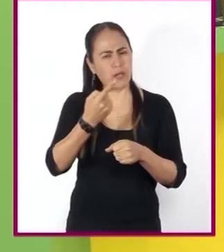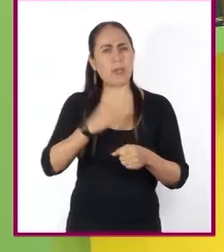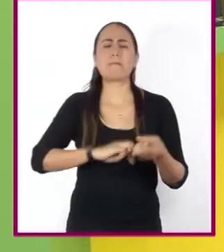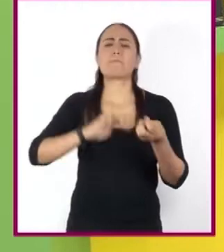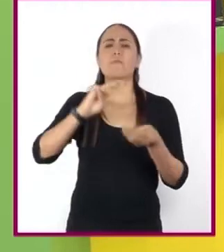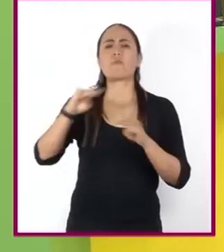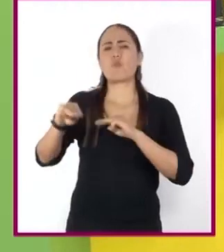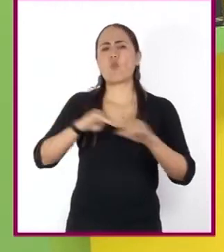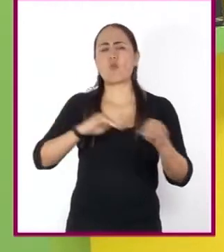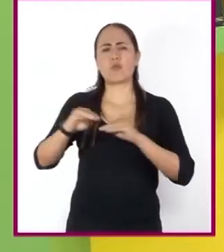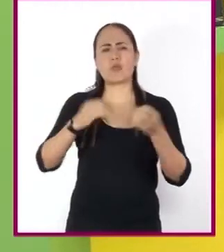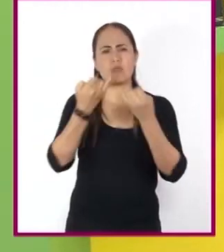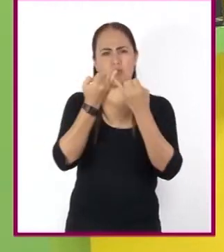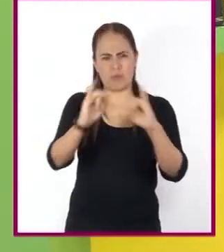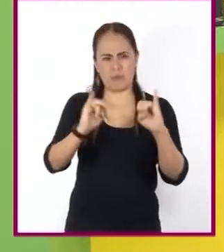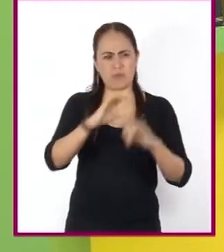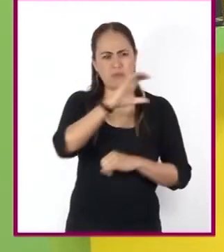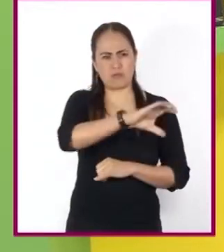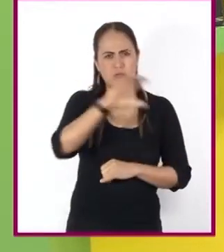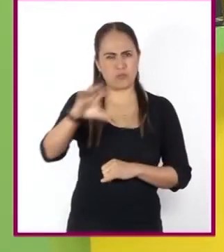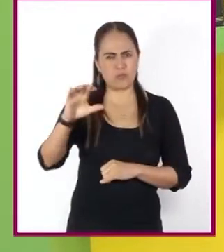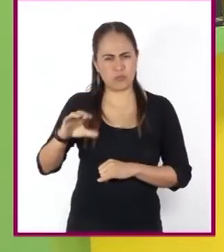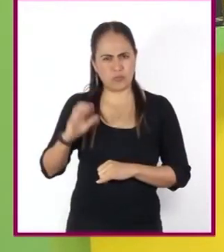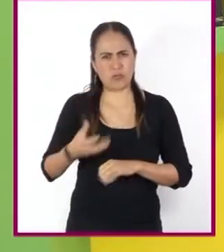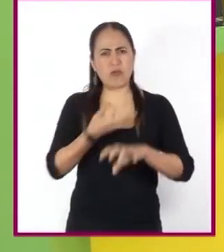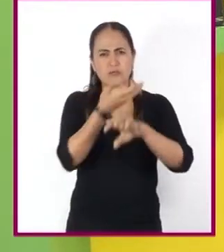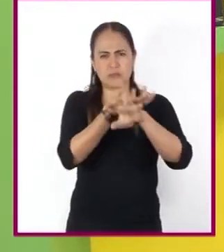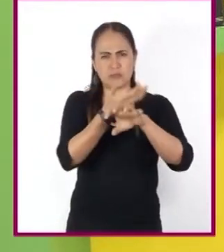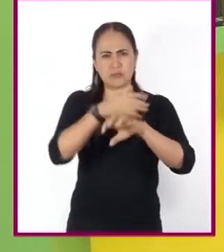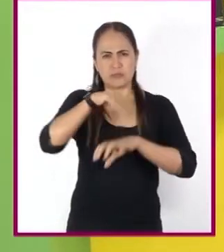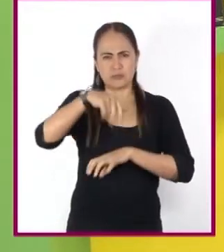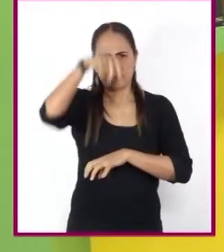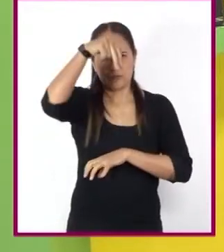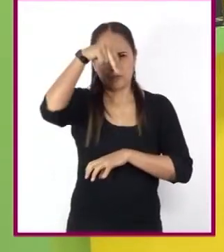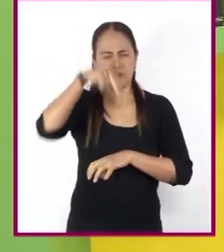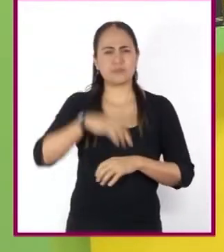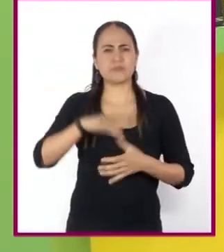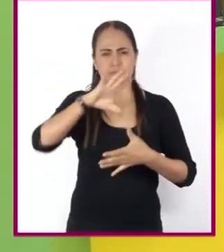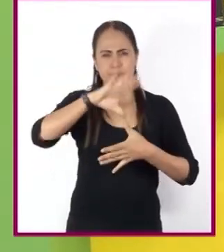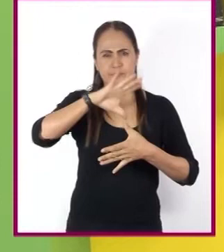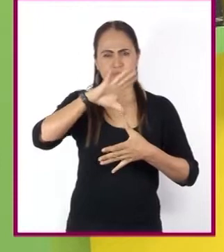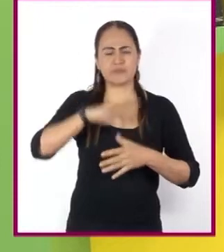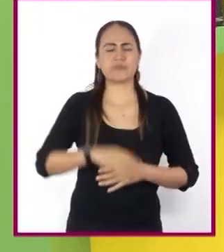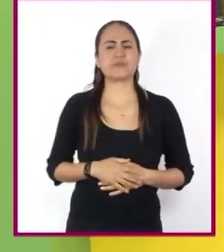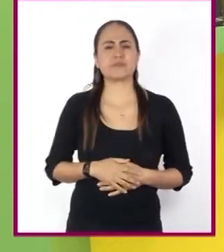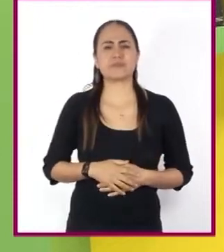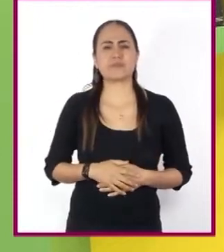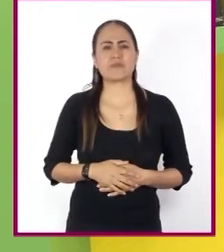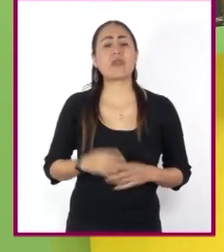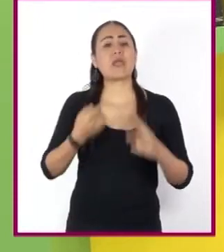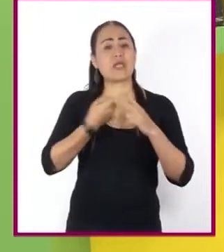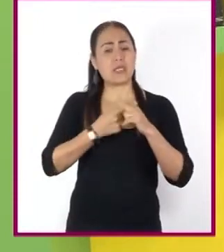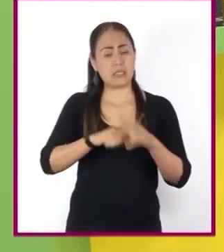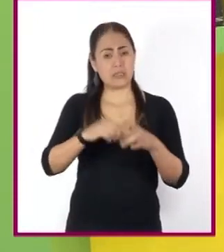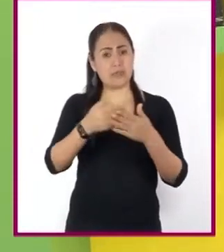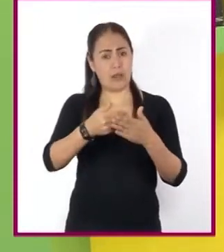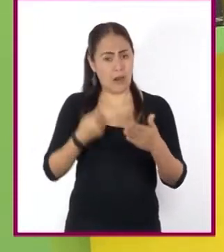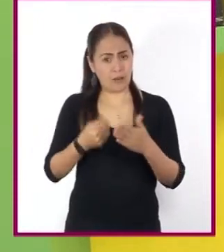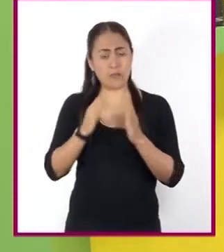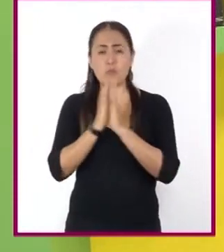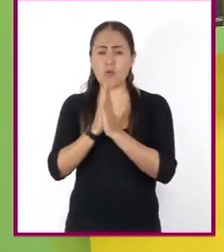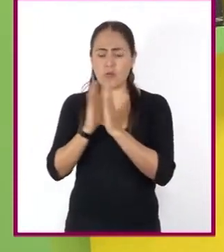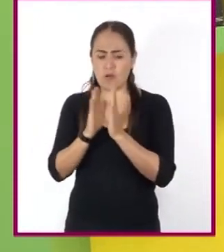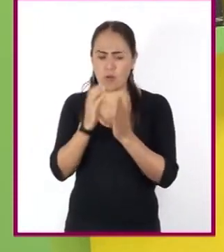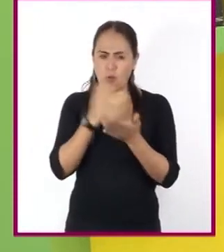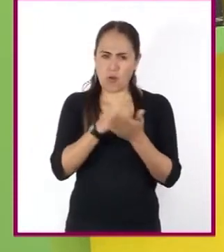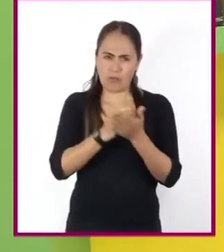de independencia de las 13 colonias de Norteamérica. Antes de comenzar, les invito a abrir su libreta y a